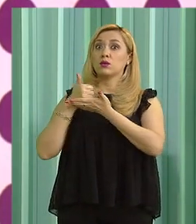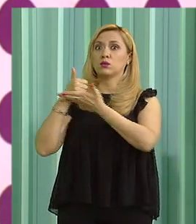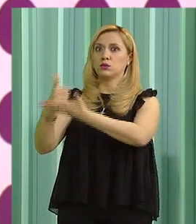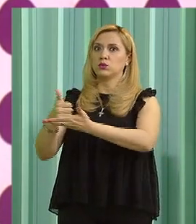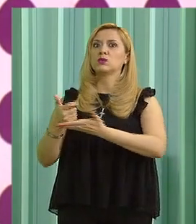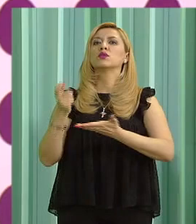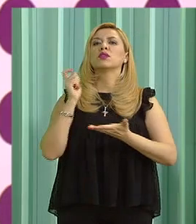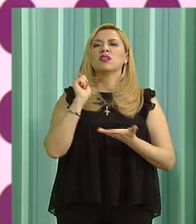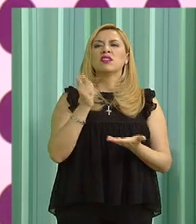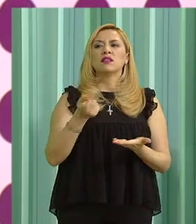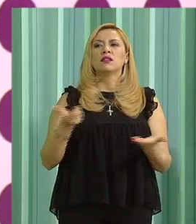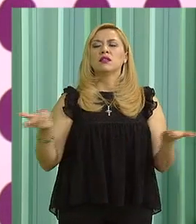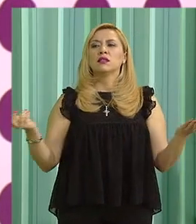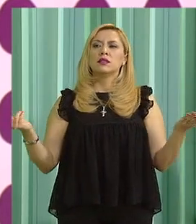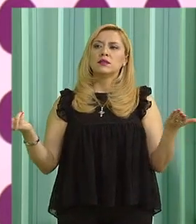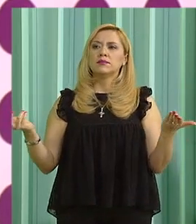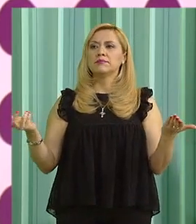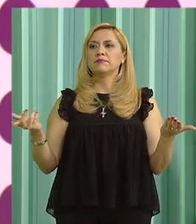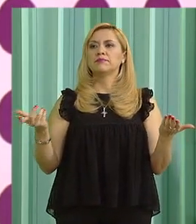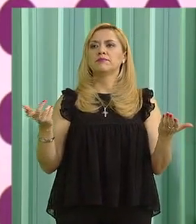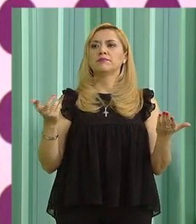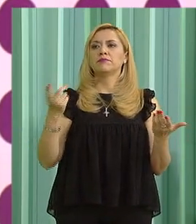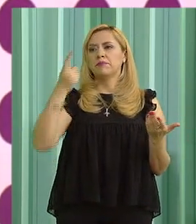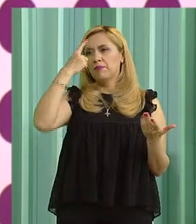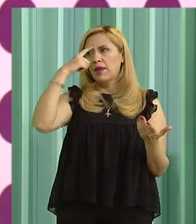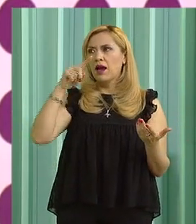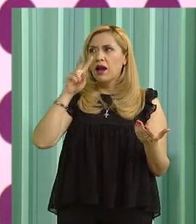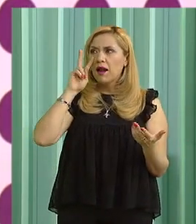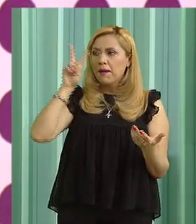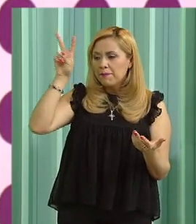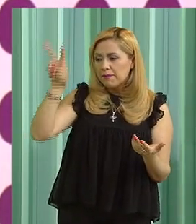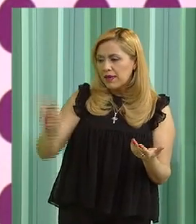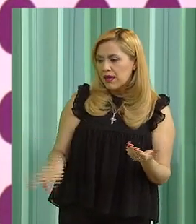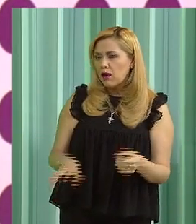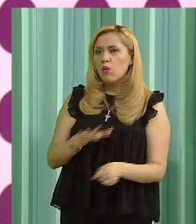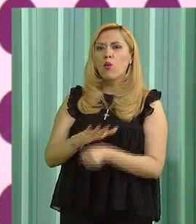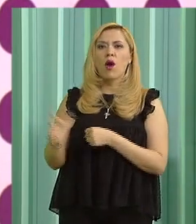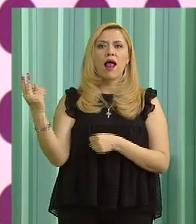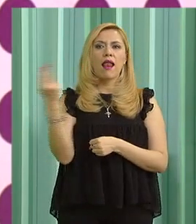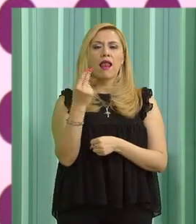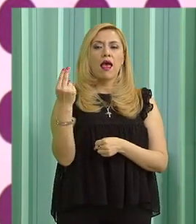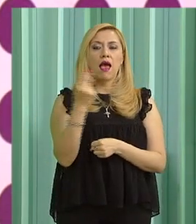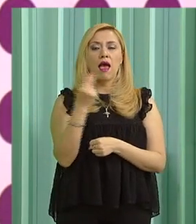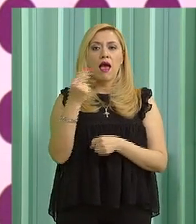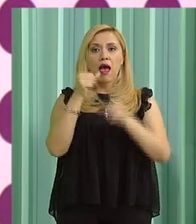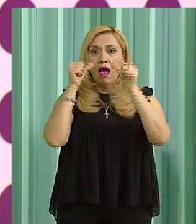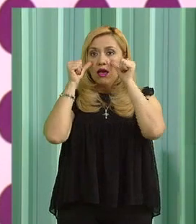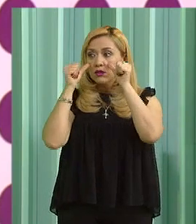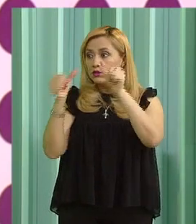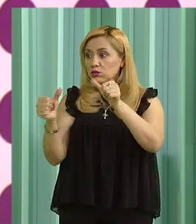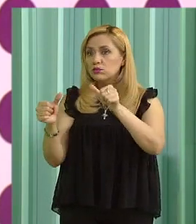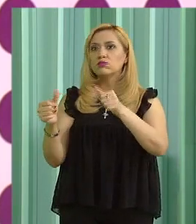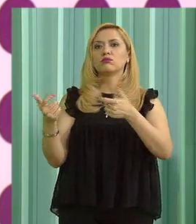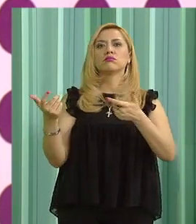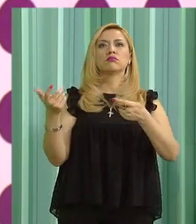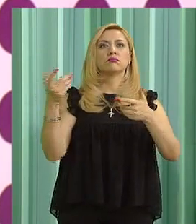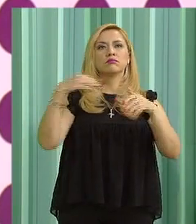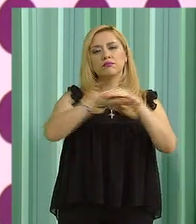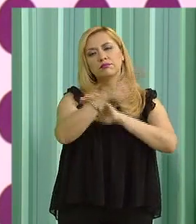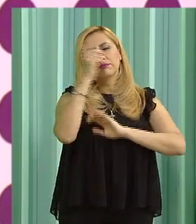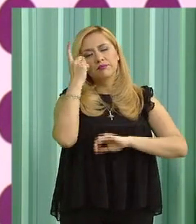Asistencia humanitaria pues justamente indaga estas necesidades urgentes que hay que atender, como puede ser